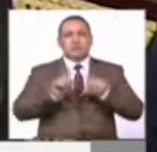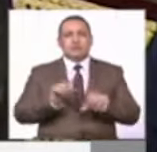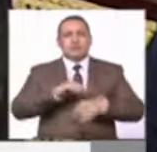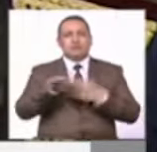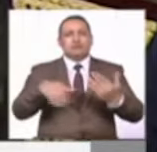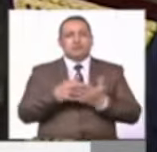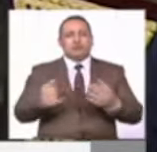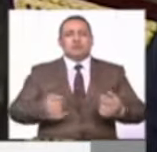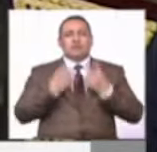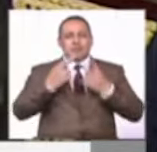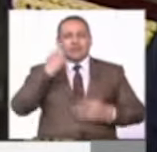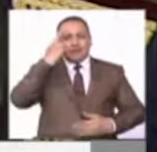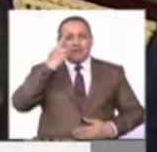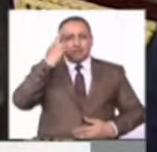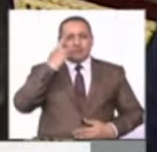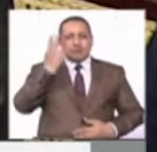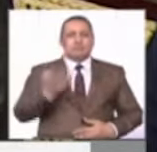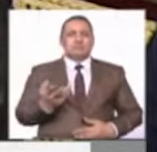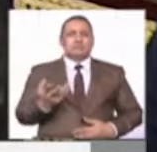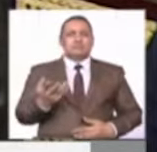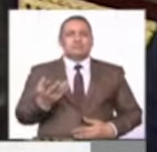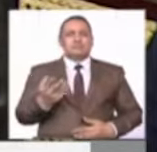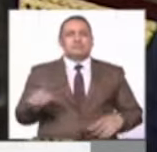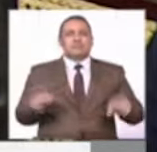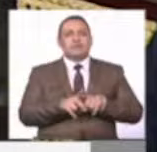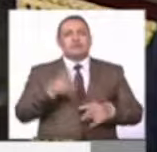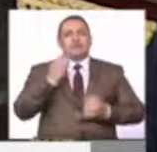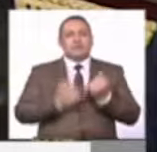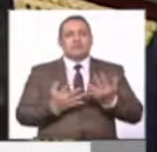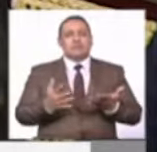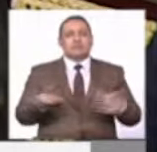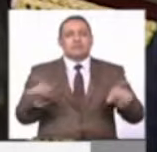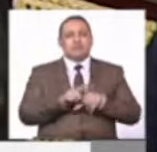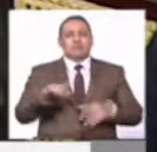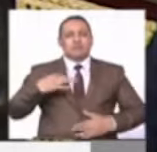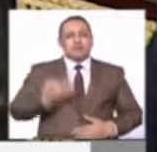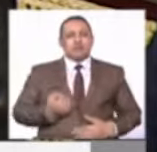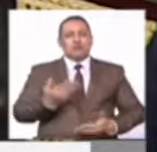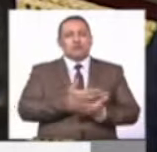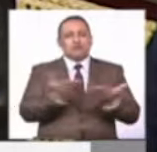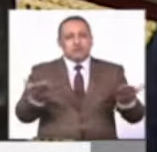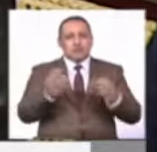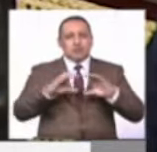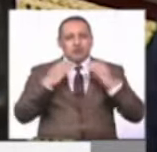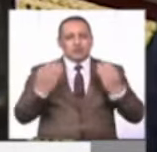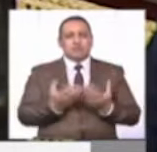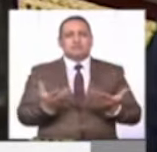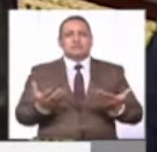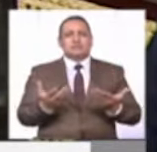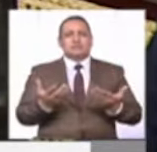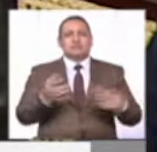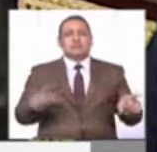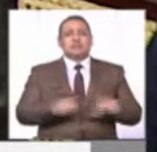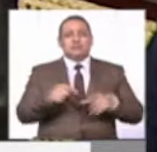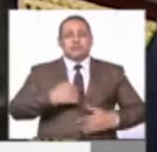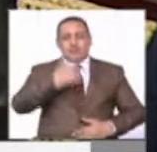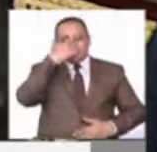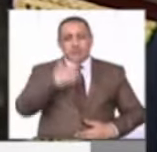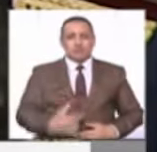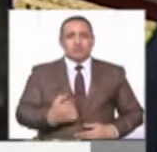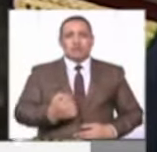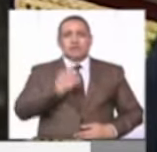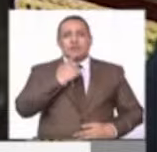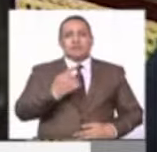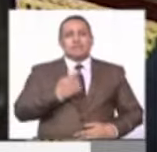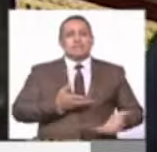ellas razonables finalmente señoras y señores congresistas quien habla ha